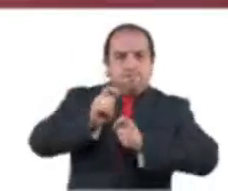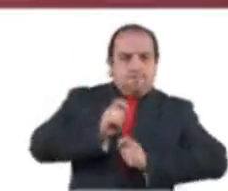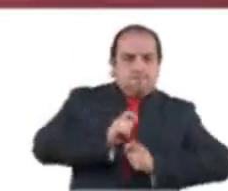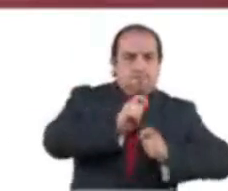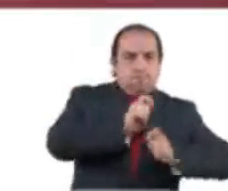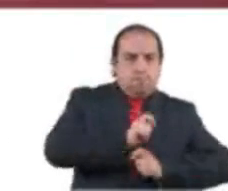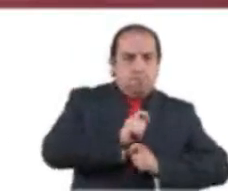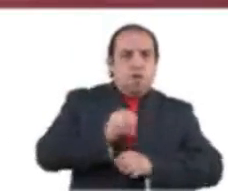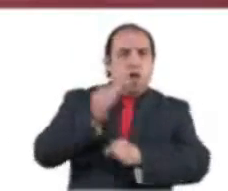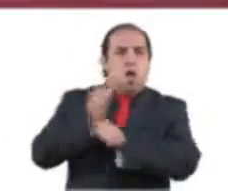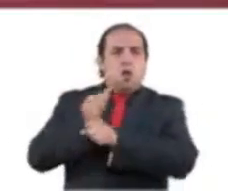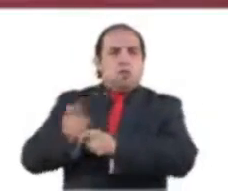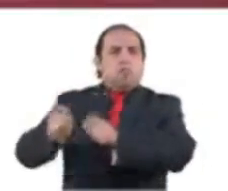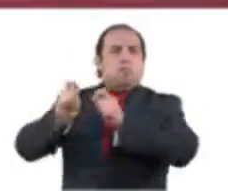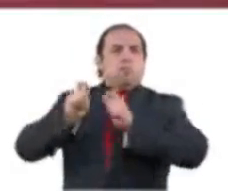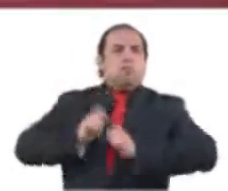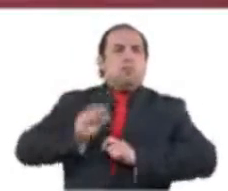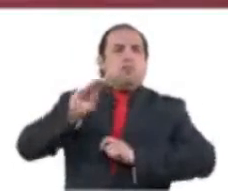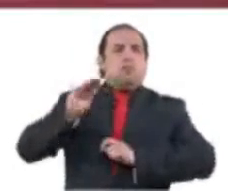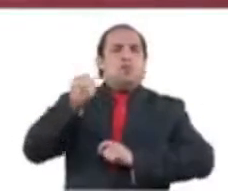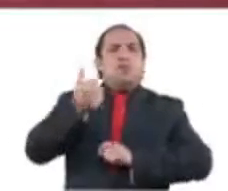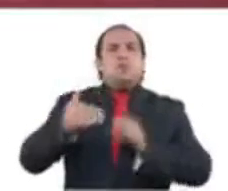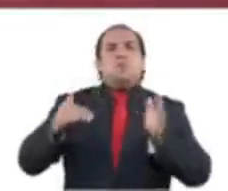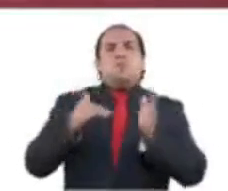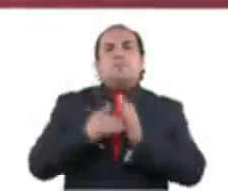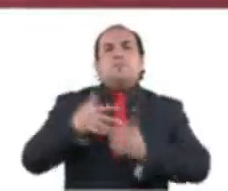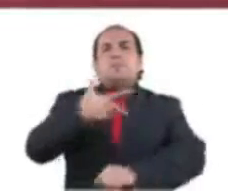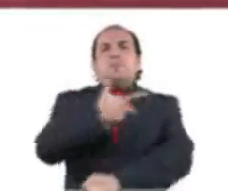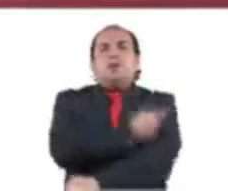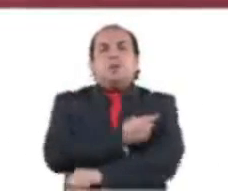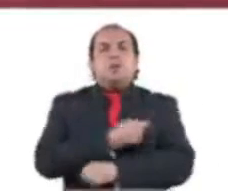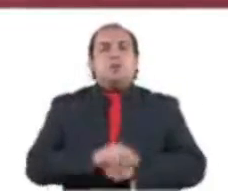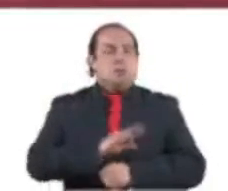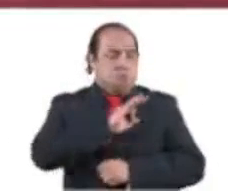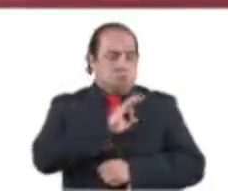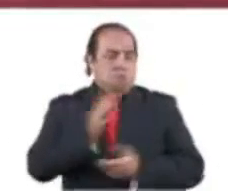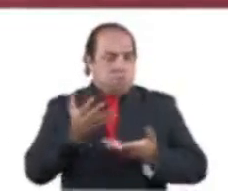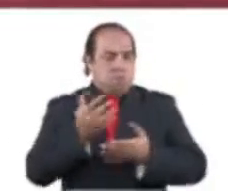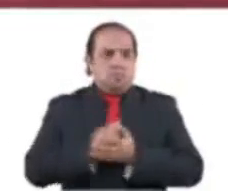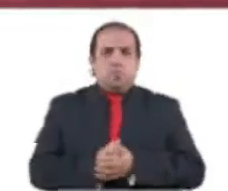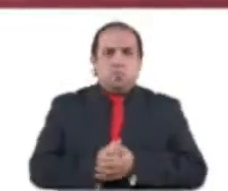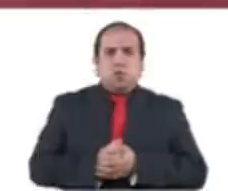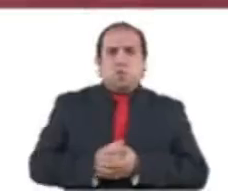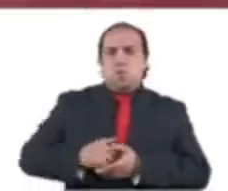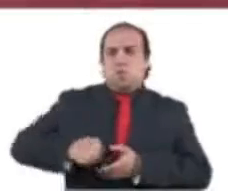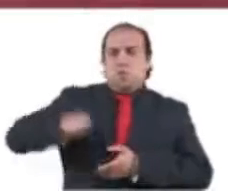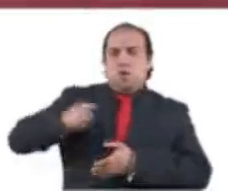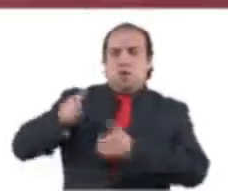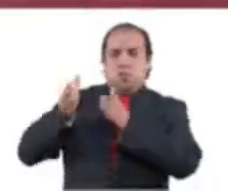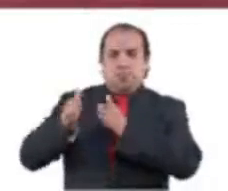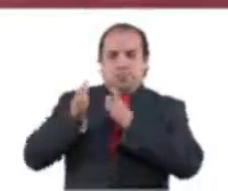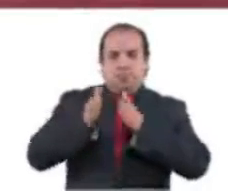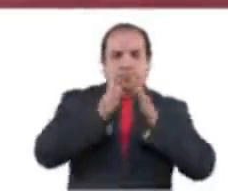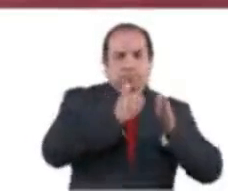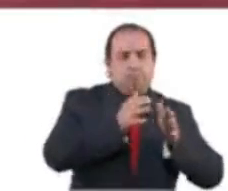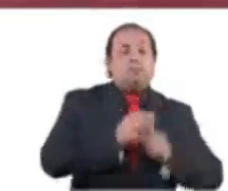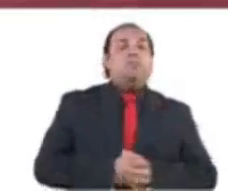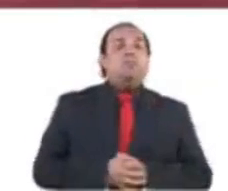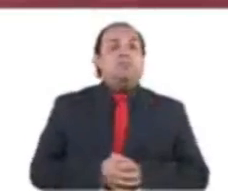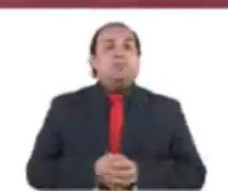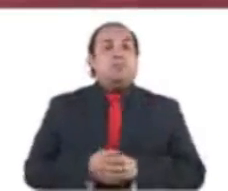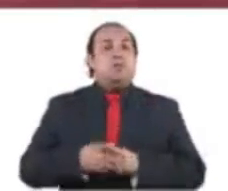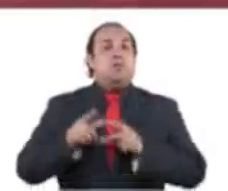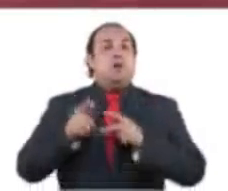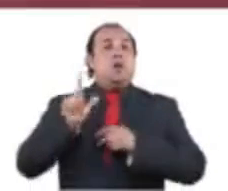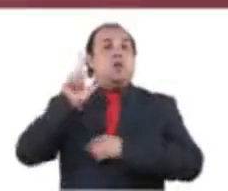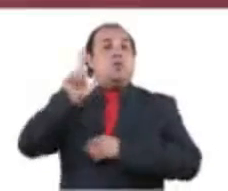recibimos ya 96 mil vacunas que nos alcanzan para poder irlo haciendo por bloques de edad. Entonces iniciaríamos con el